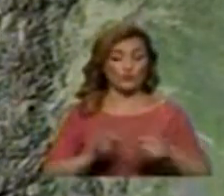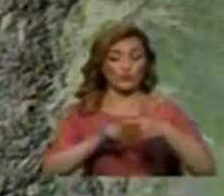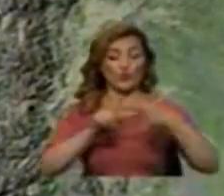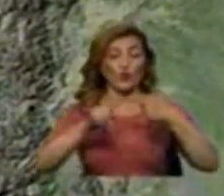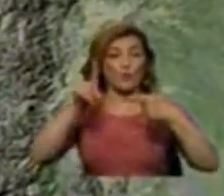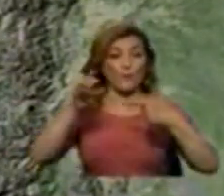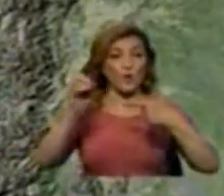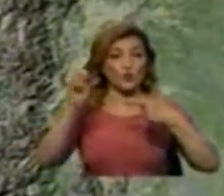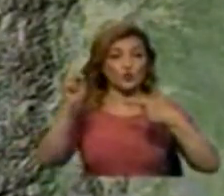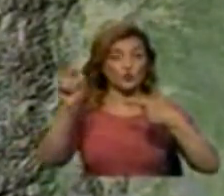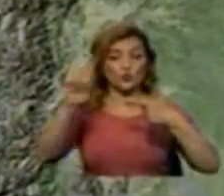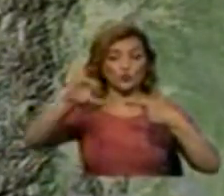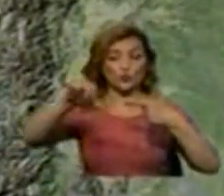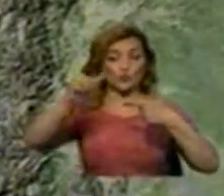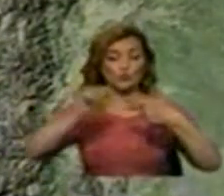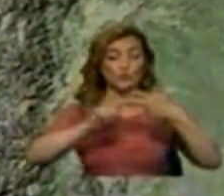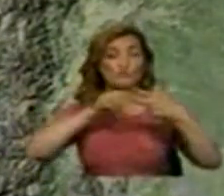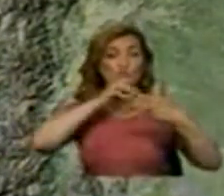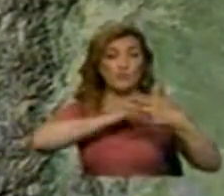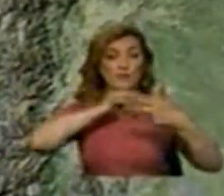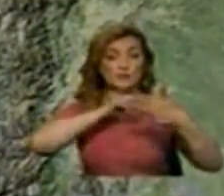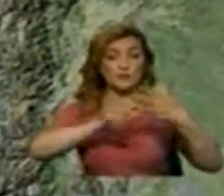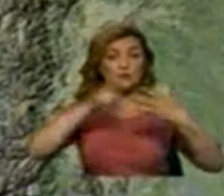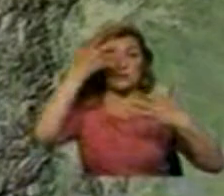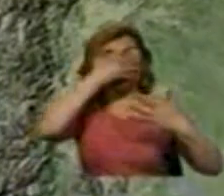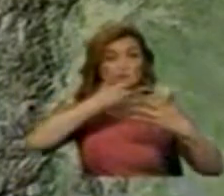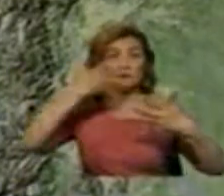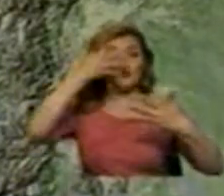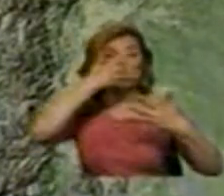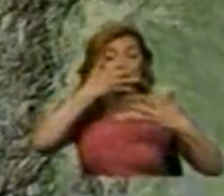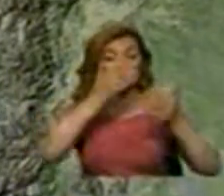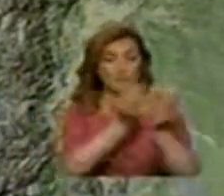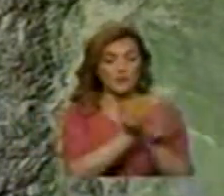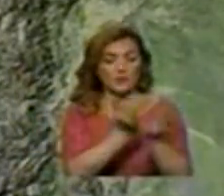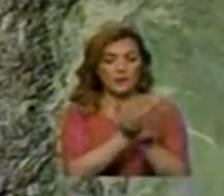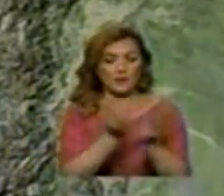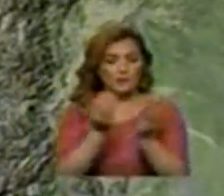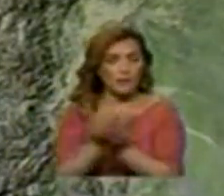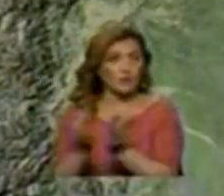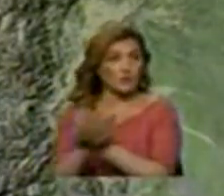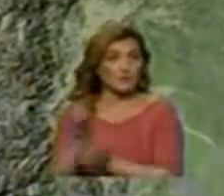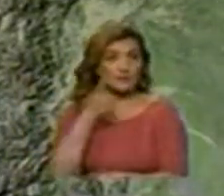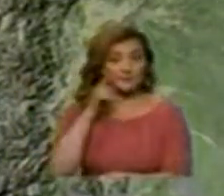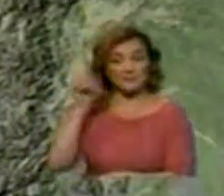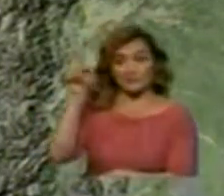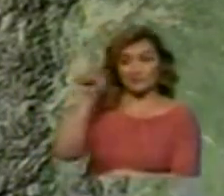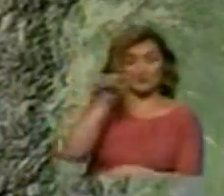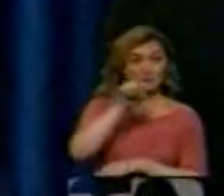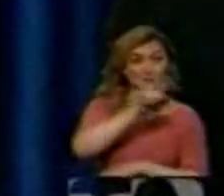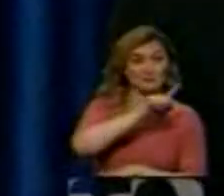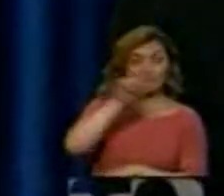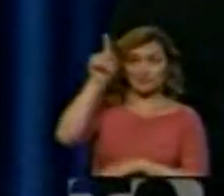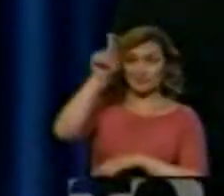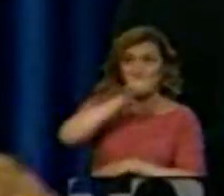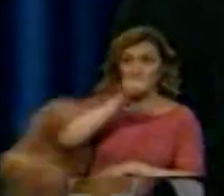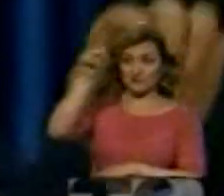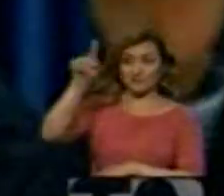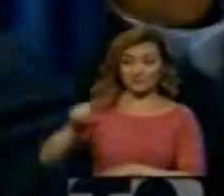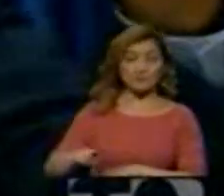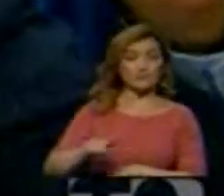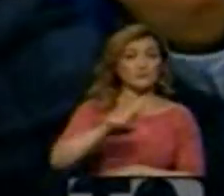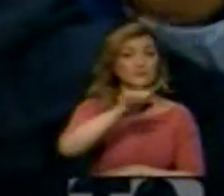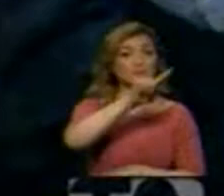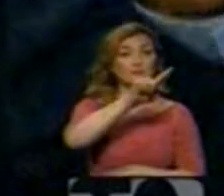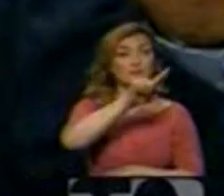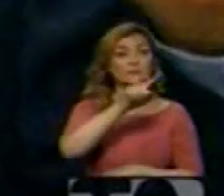Pozorja, Manta y Esmeraldas. El vértice de esta línea costera de los cuatro puertos es